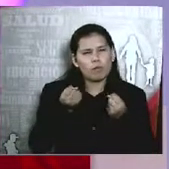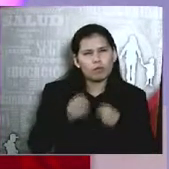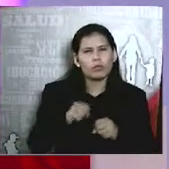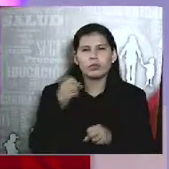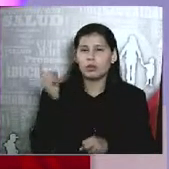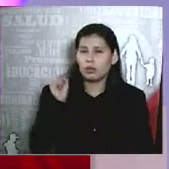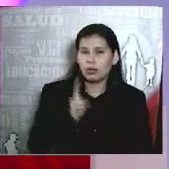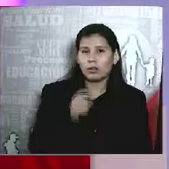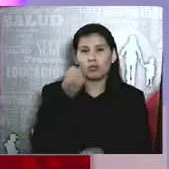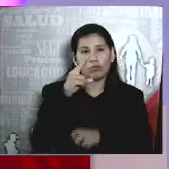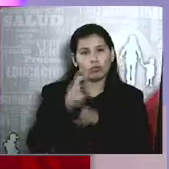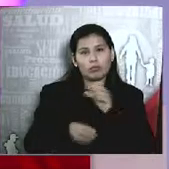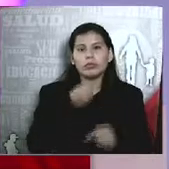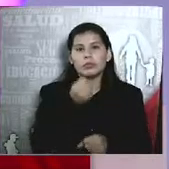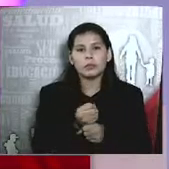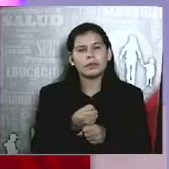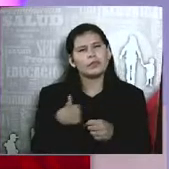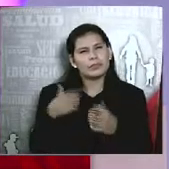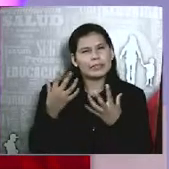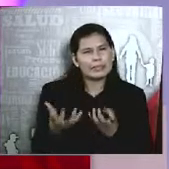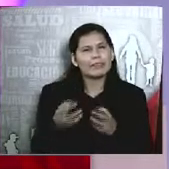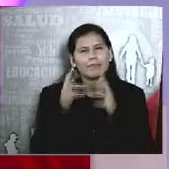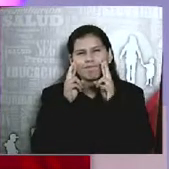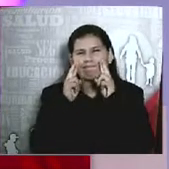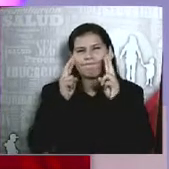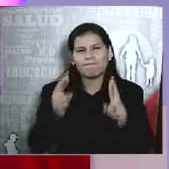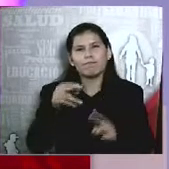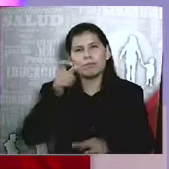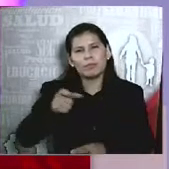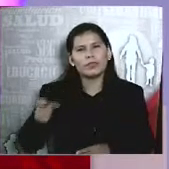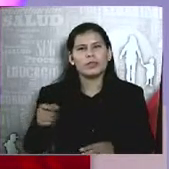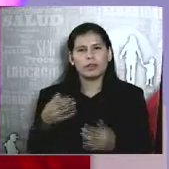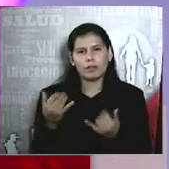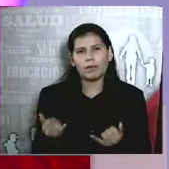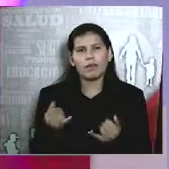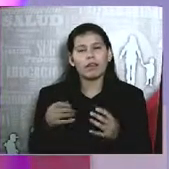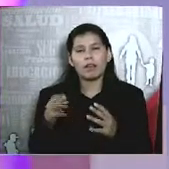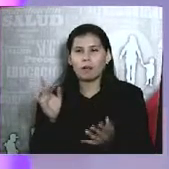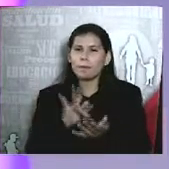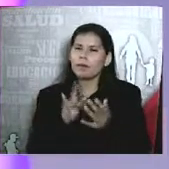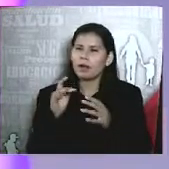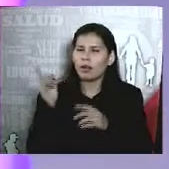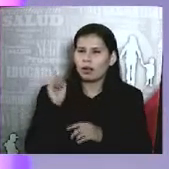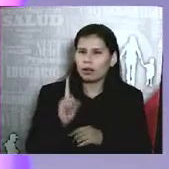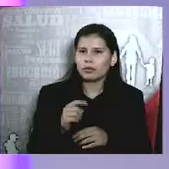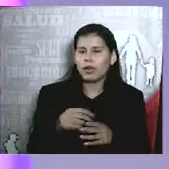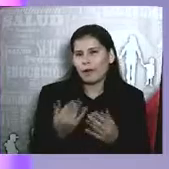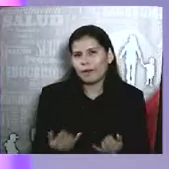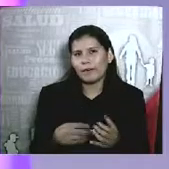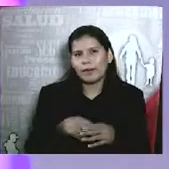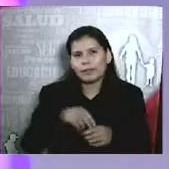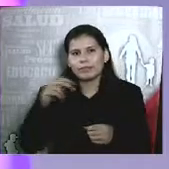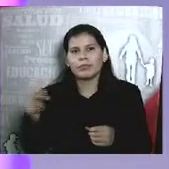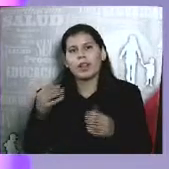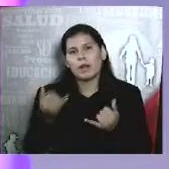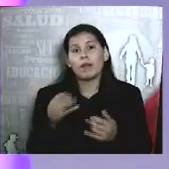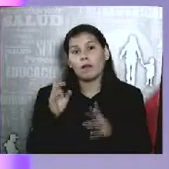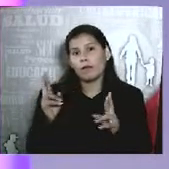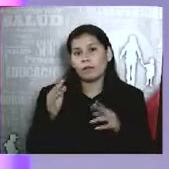años. Hoy quiero hacer un reconocimiento especial a los que estuvieron y ya no están, a los que están y a los que